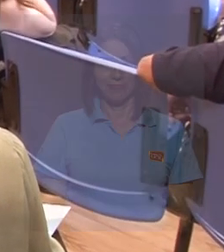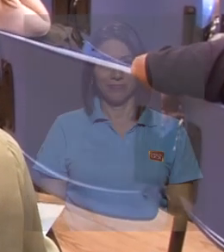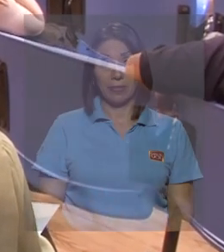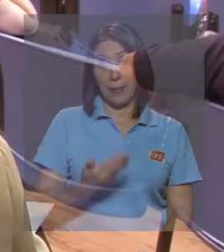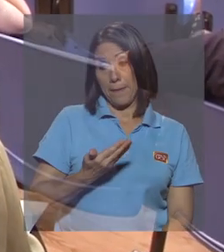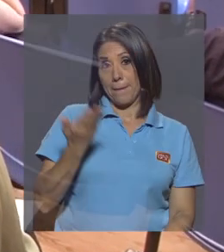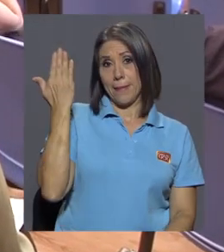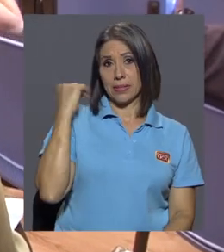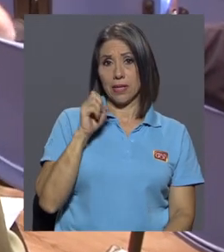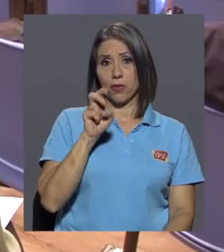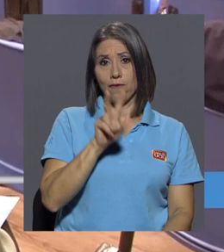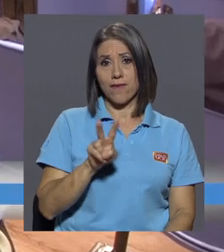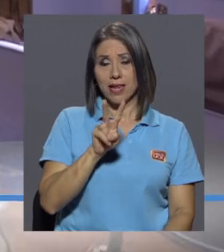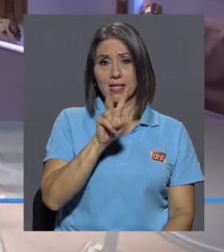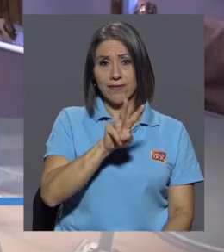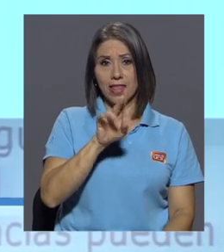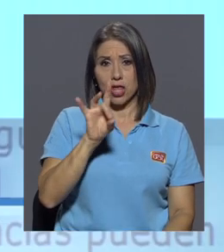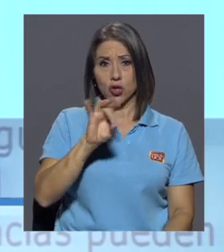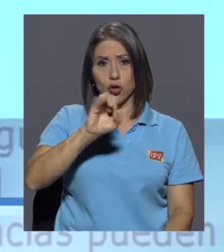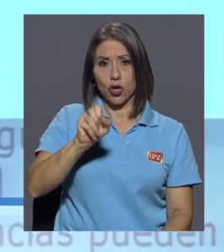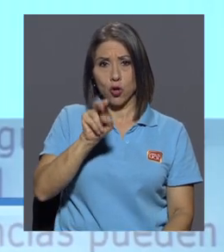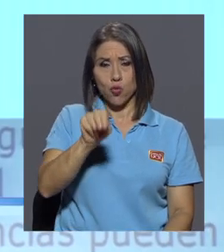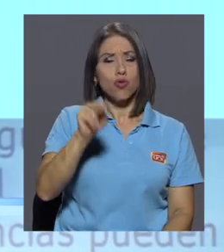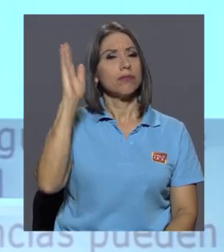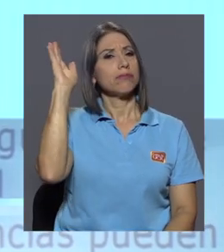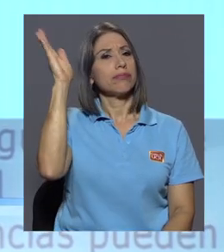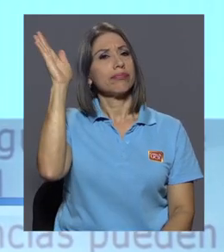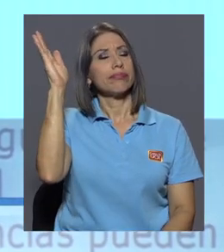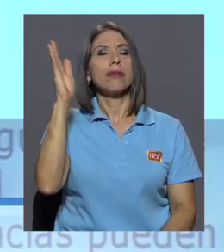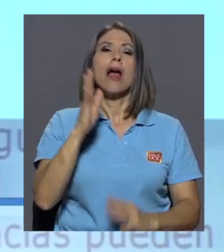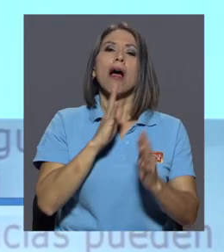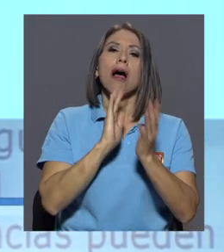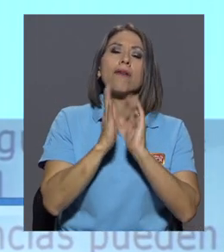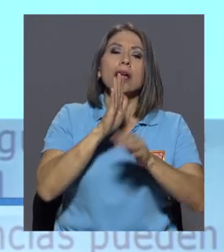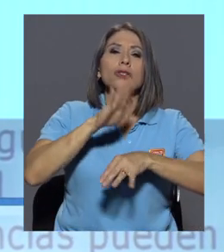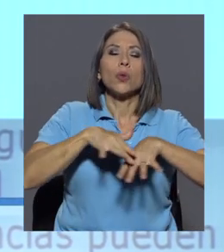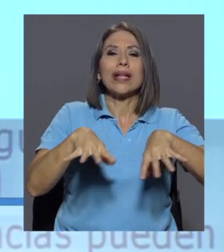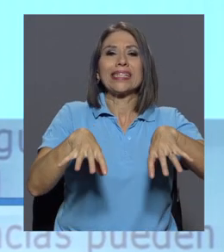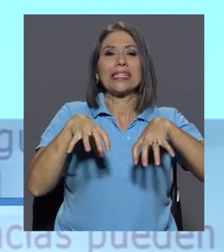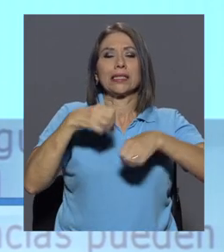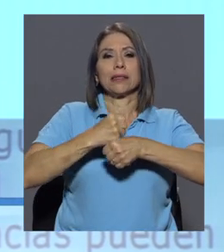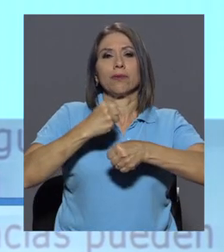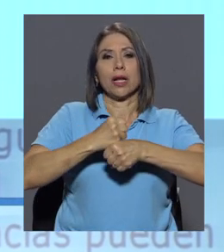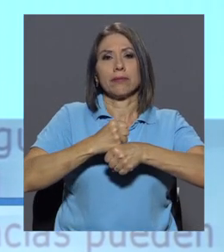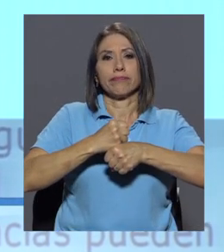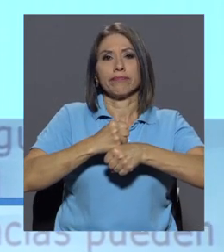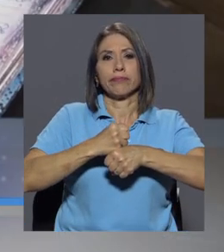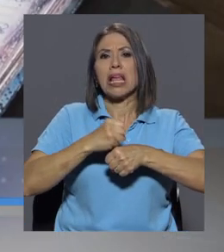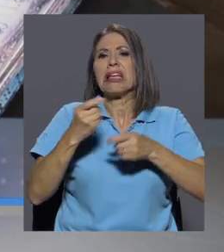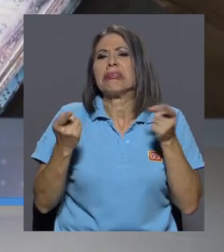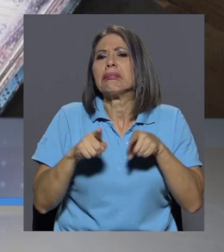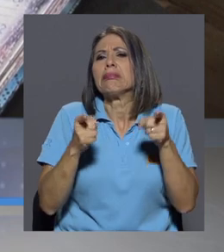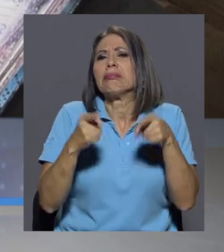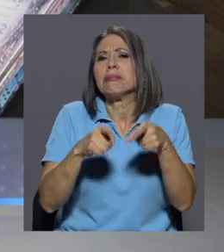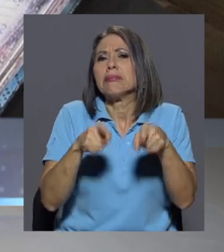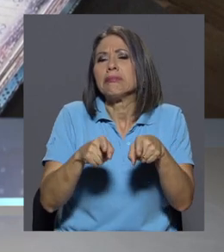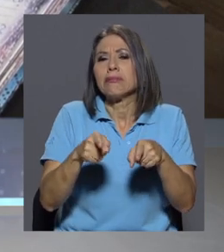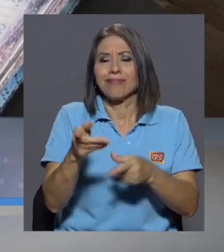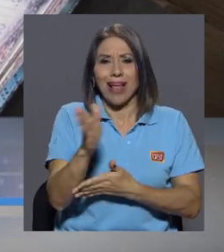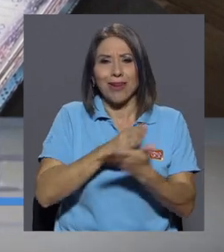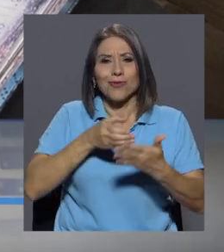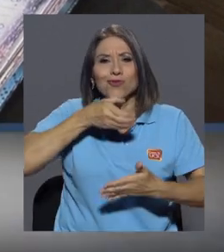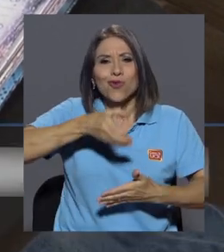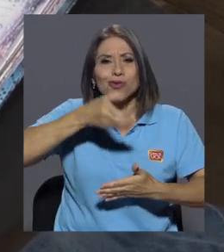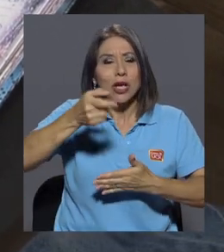El pasado viernes 28 de junio se realizó una charla para conversar acerca del estrés laboral, sus implicaciones y algunos consejos para